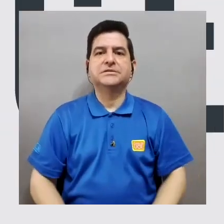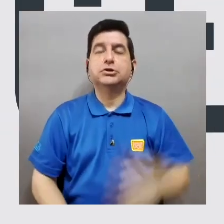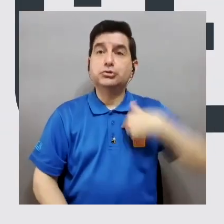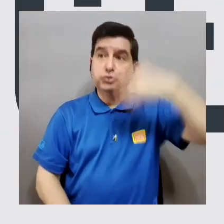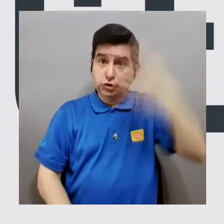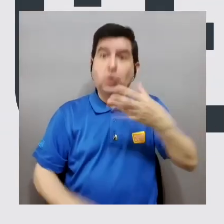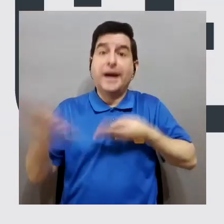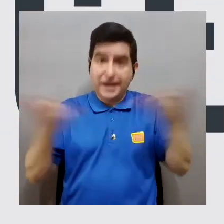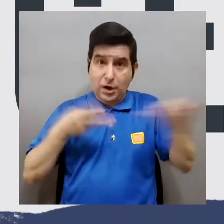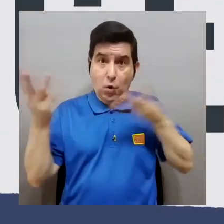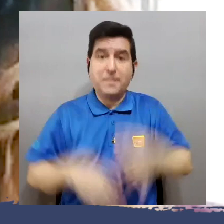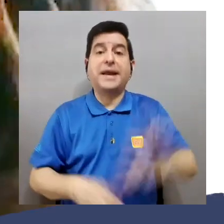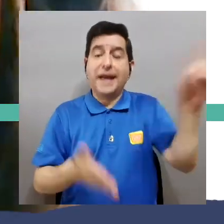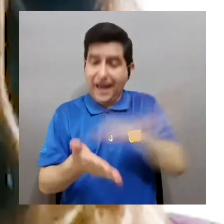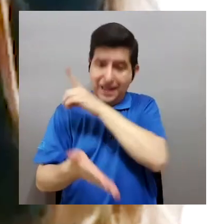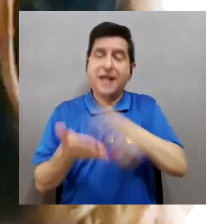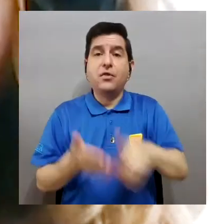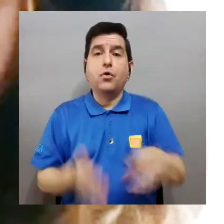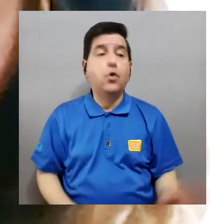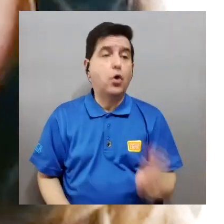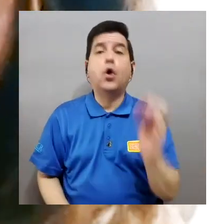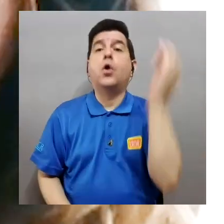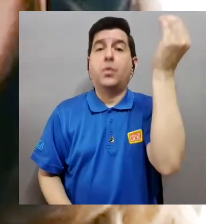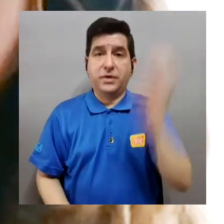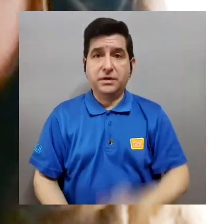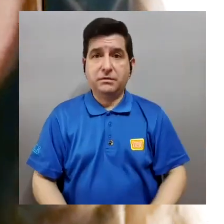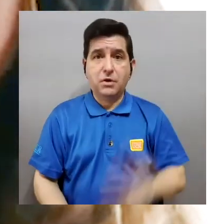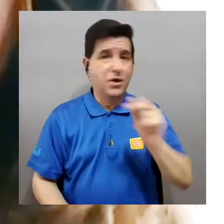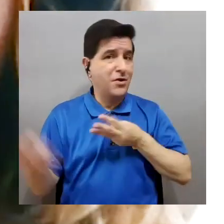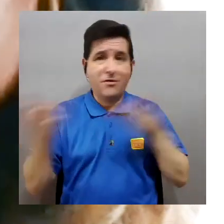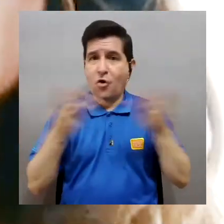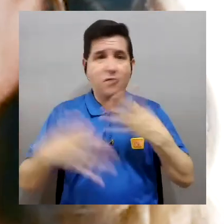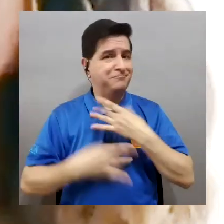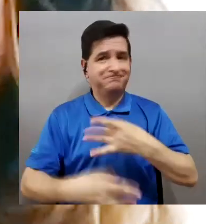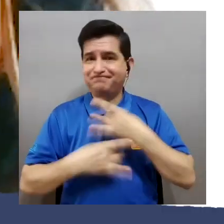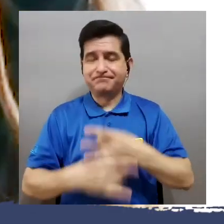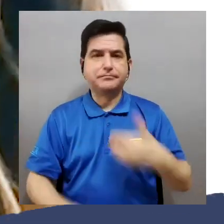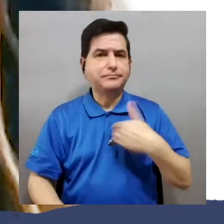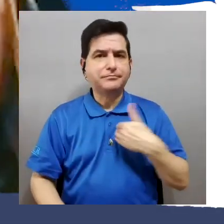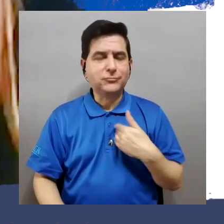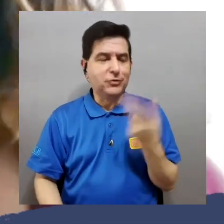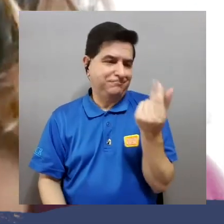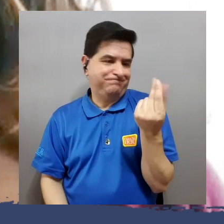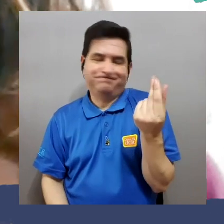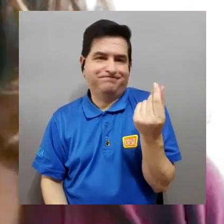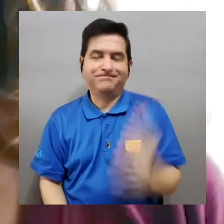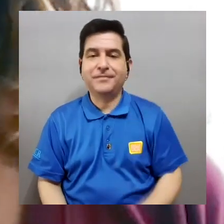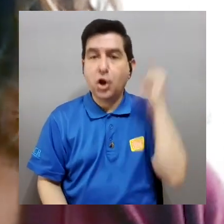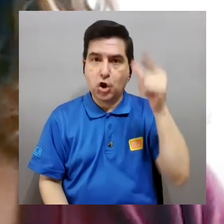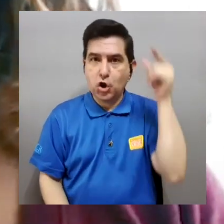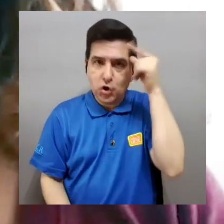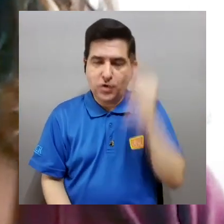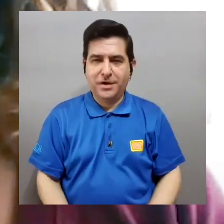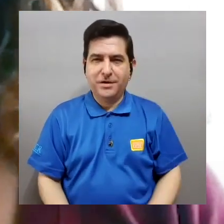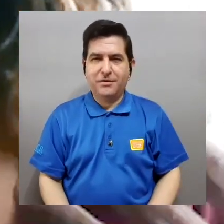Yo sí creo que el mercado discrimina. La gente joven en realidad no es un mercado tan atractivo porque no tiene tantos recursos. Obviamente